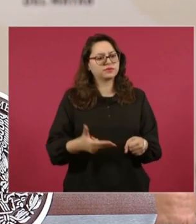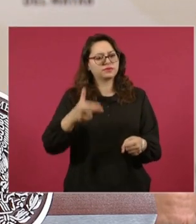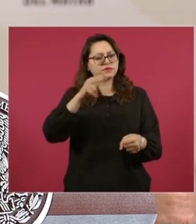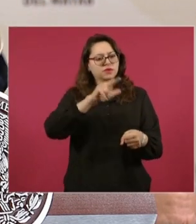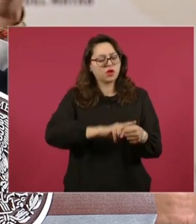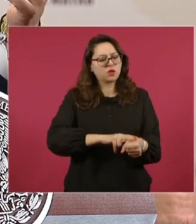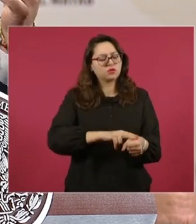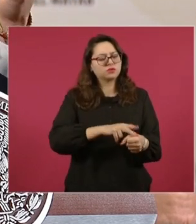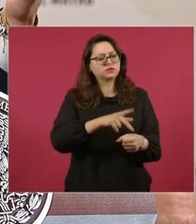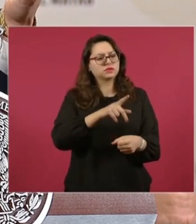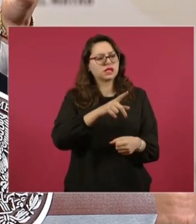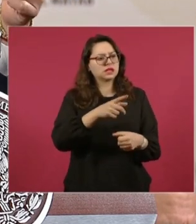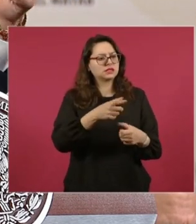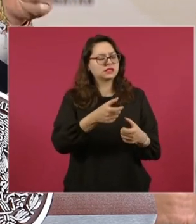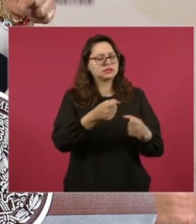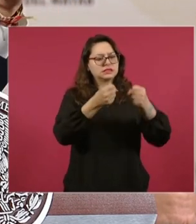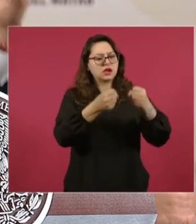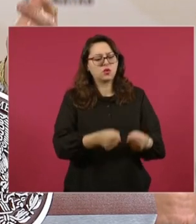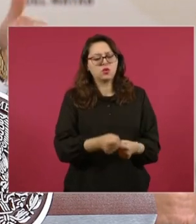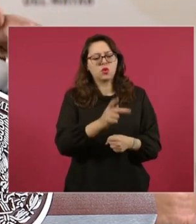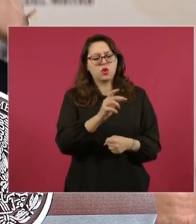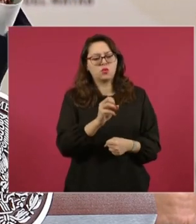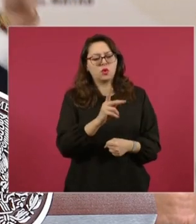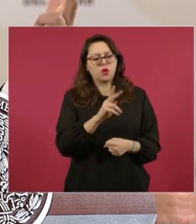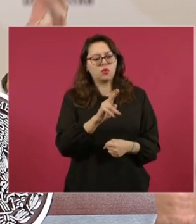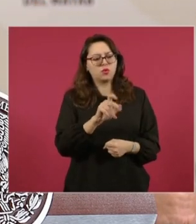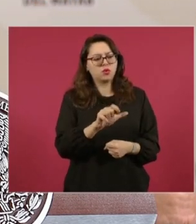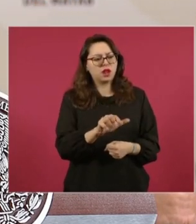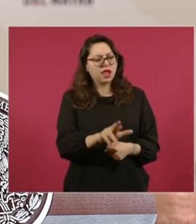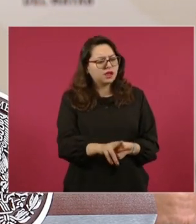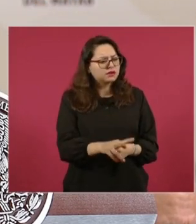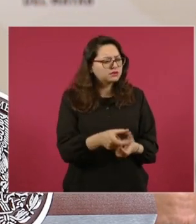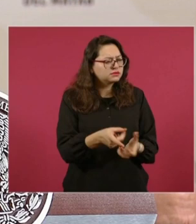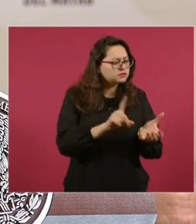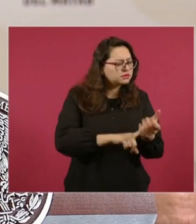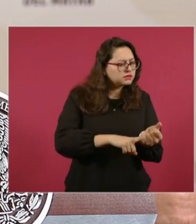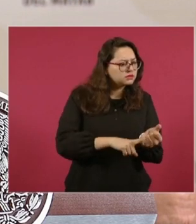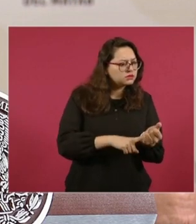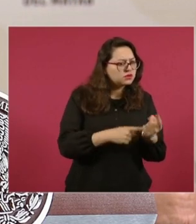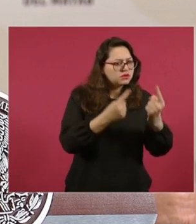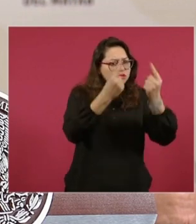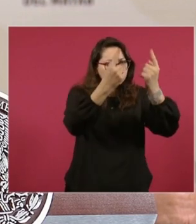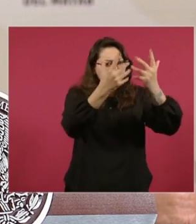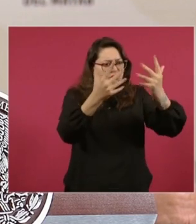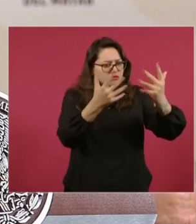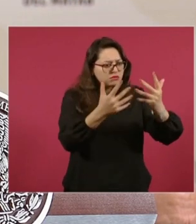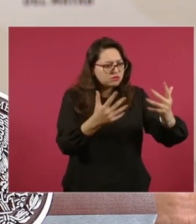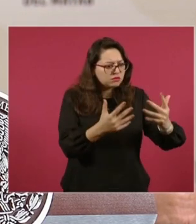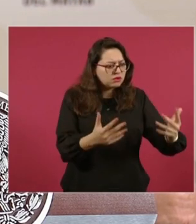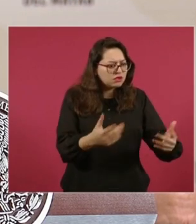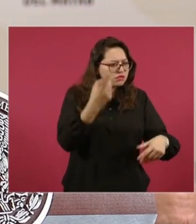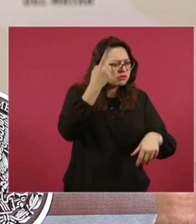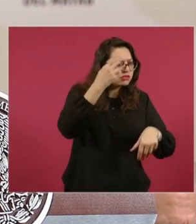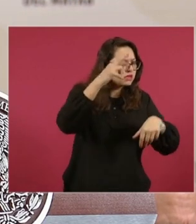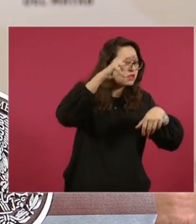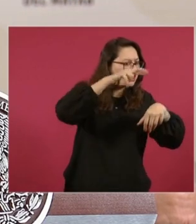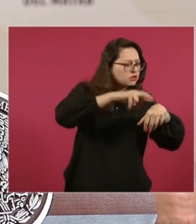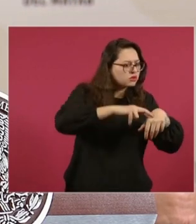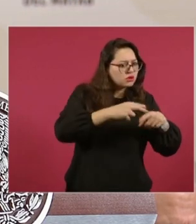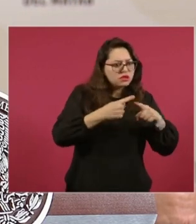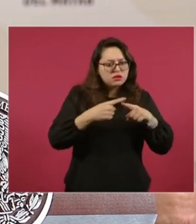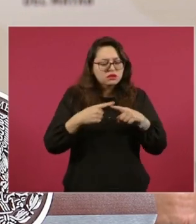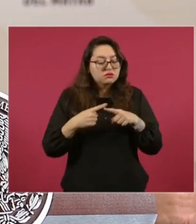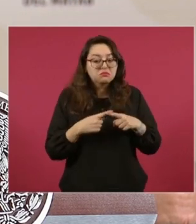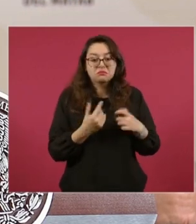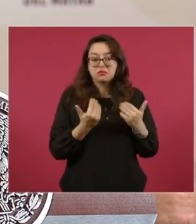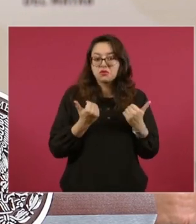del hospital o director del área de cirugía o director de la consulta externa y muchas veces se tomaba a un médico o a